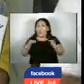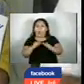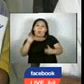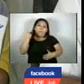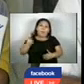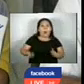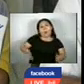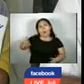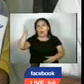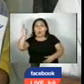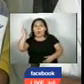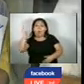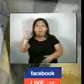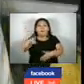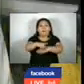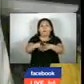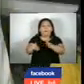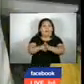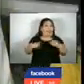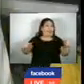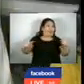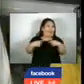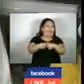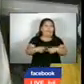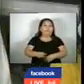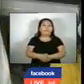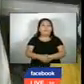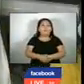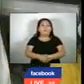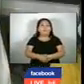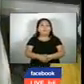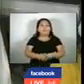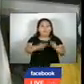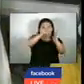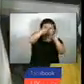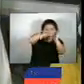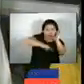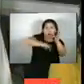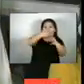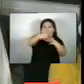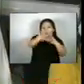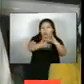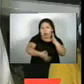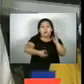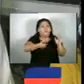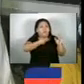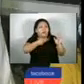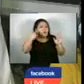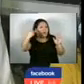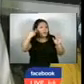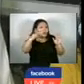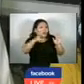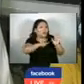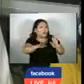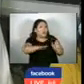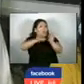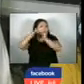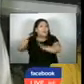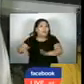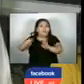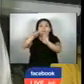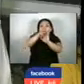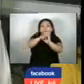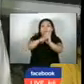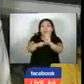manejó en la Asamblea Legislativa. Cosas importantes que aparecen en la ley se van a ir a reglamento y esto el presidente queda a discreción